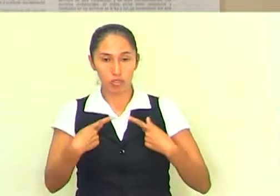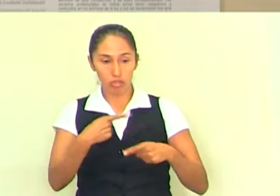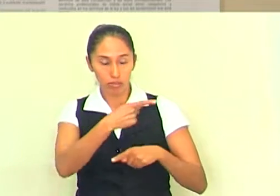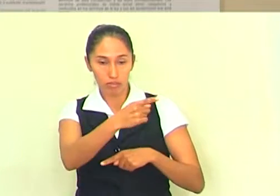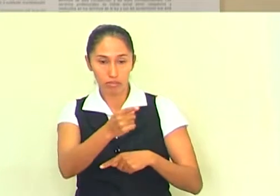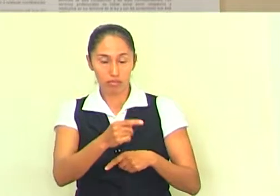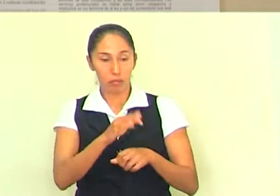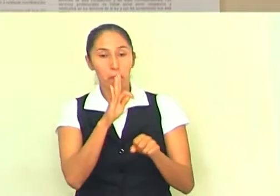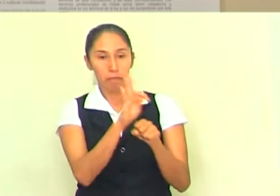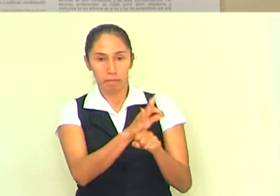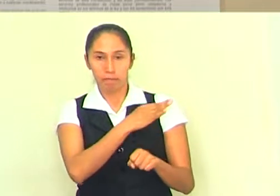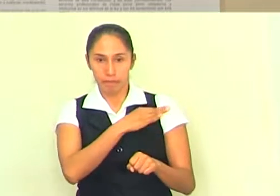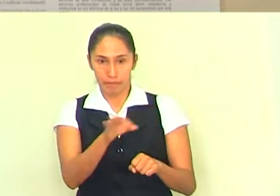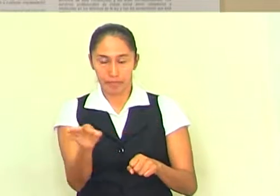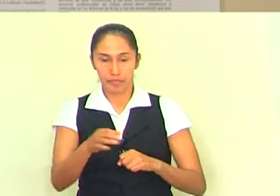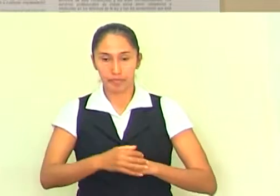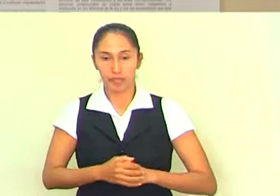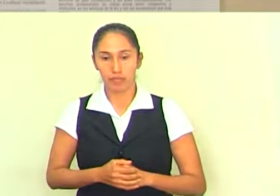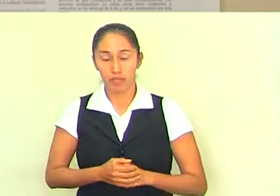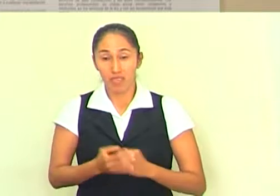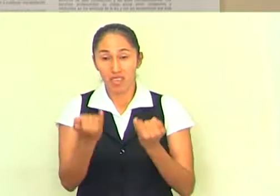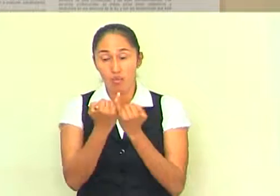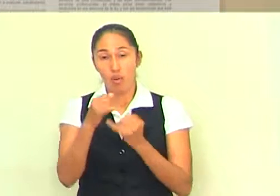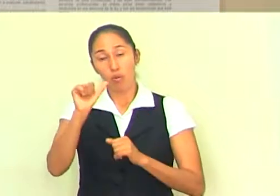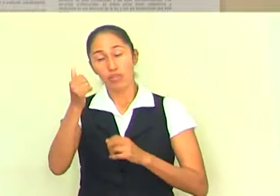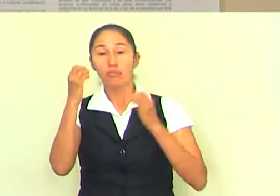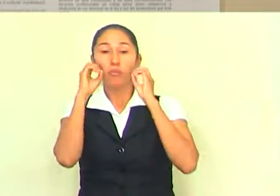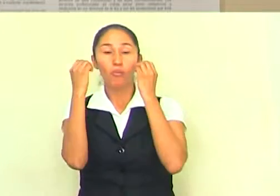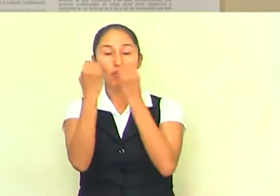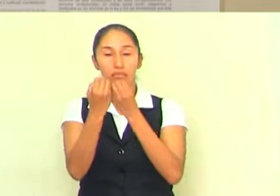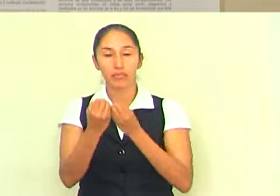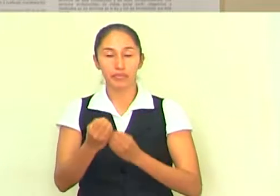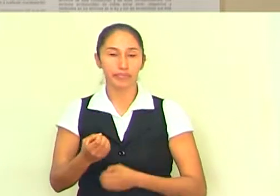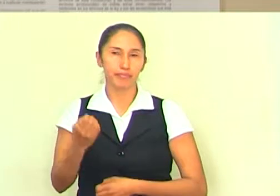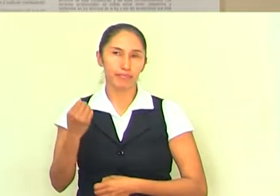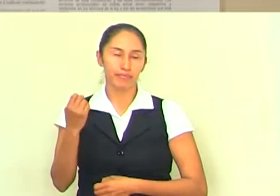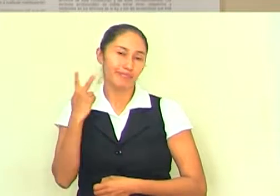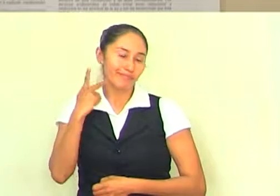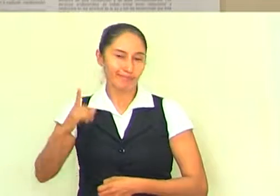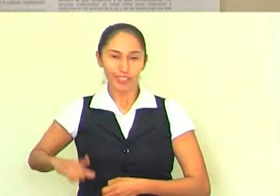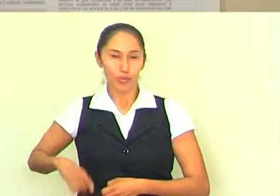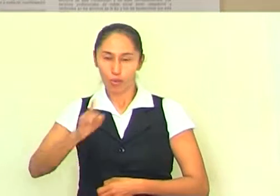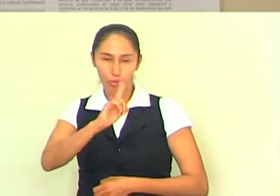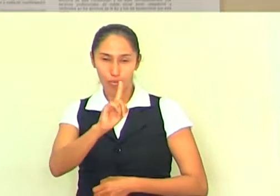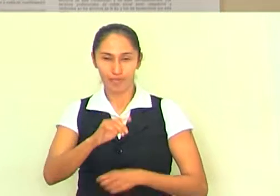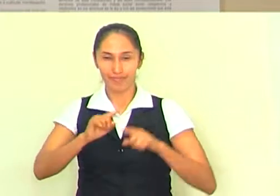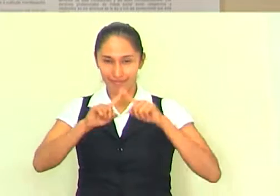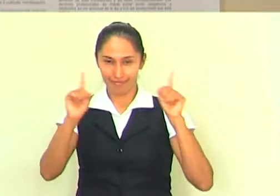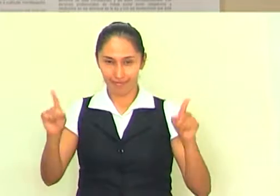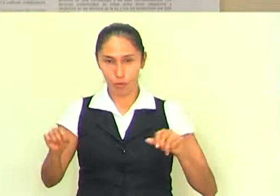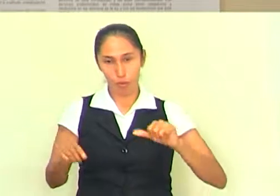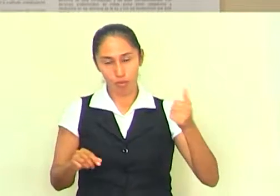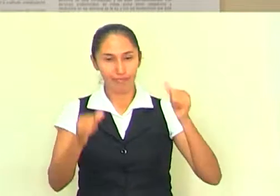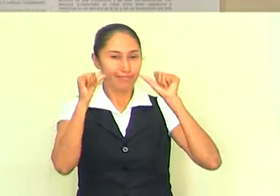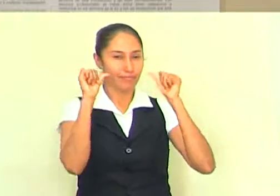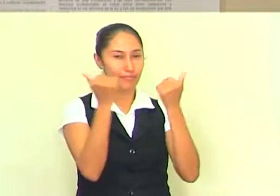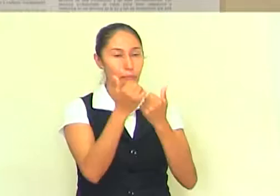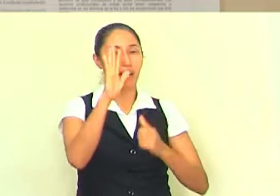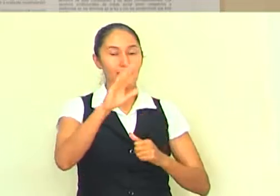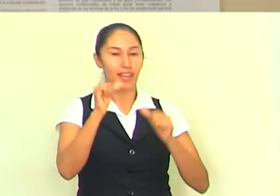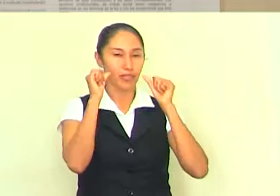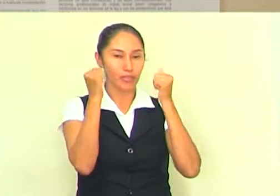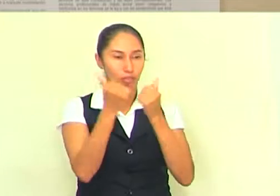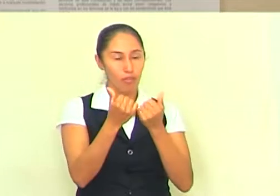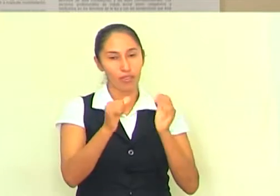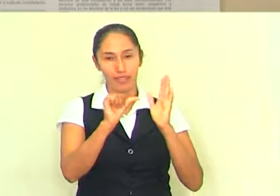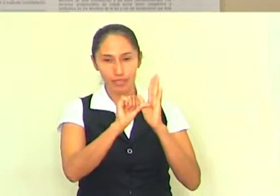tienen algunas organizaciones no gubernamentales que son asociaciones que se